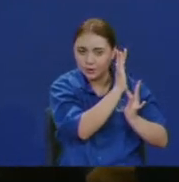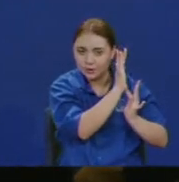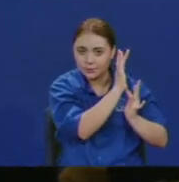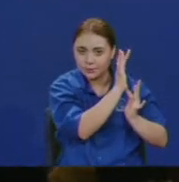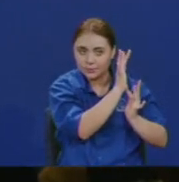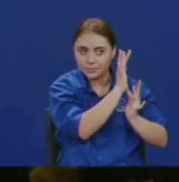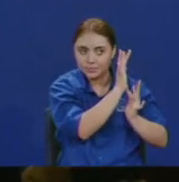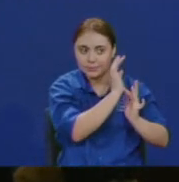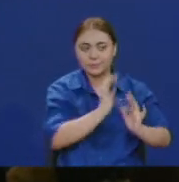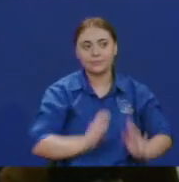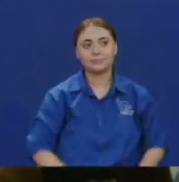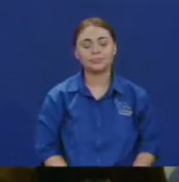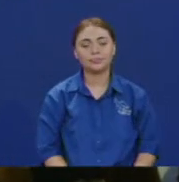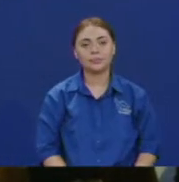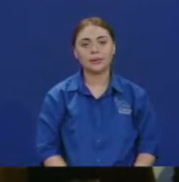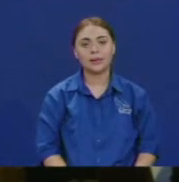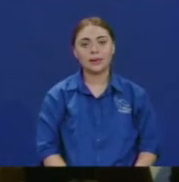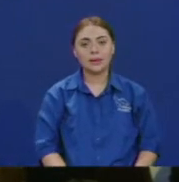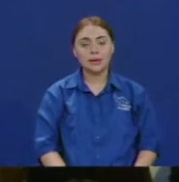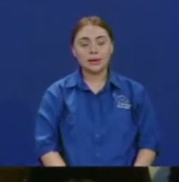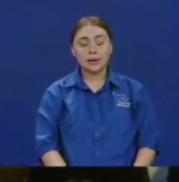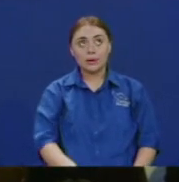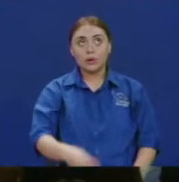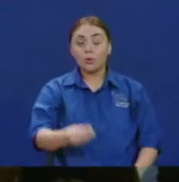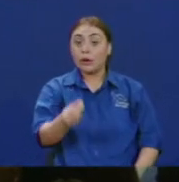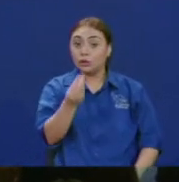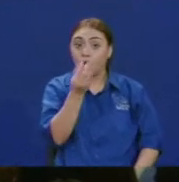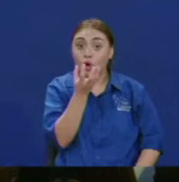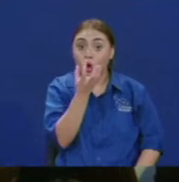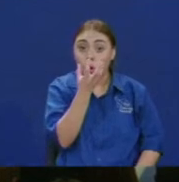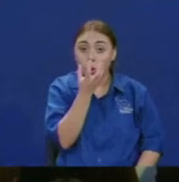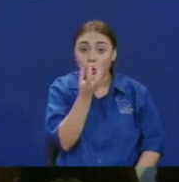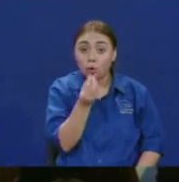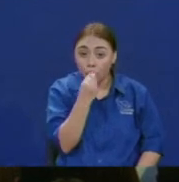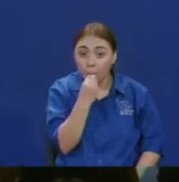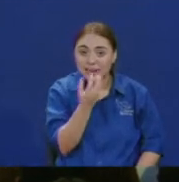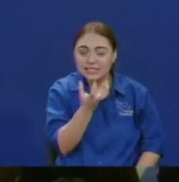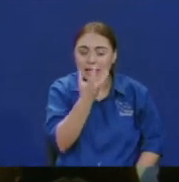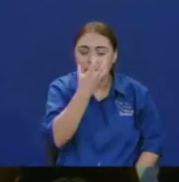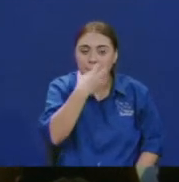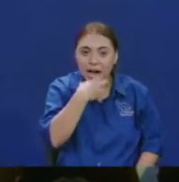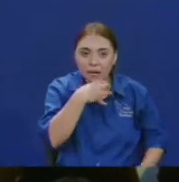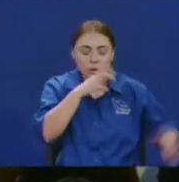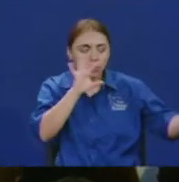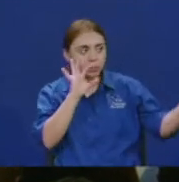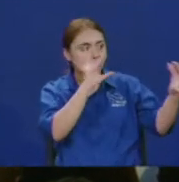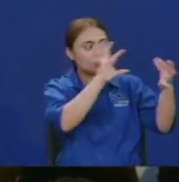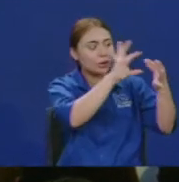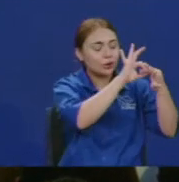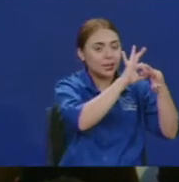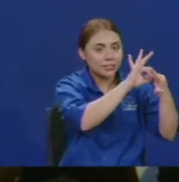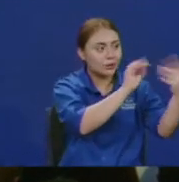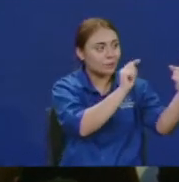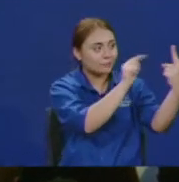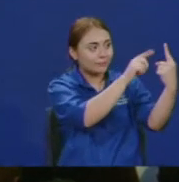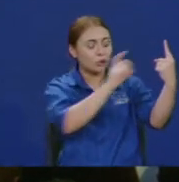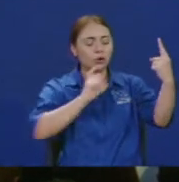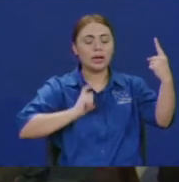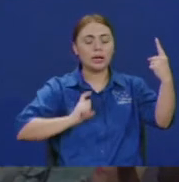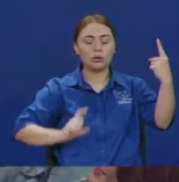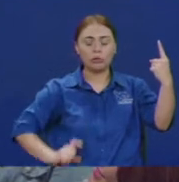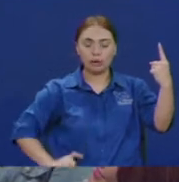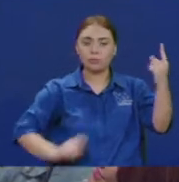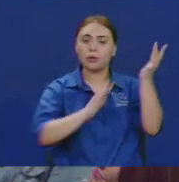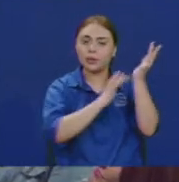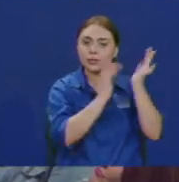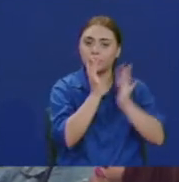Las patitas del cordero se la tenían que comer. Y ahí lo que diríamos es que se estaría comiendo el caminar así como